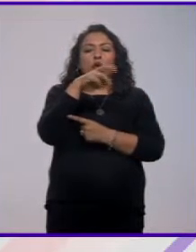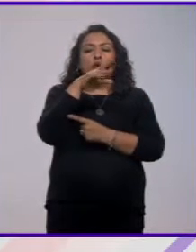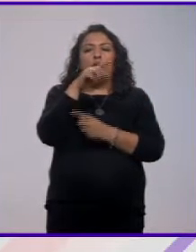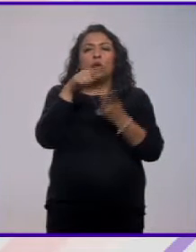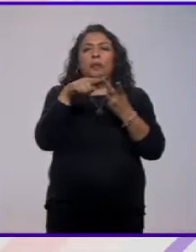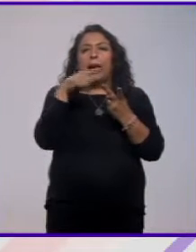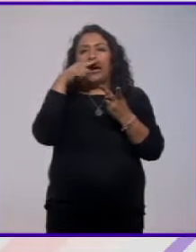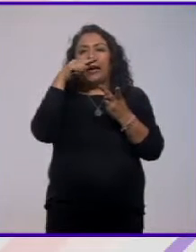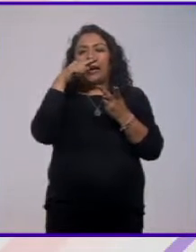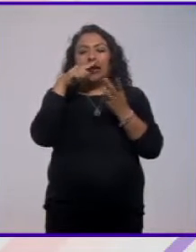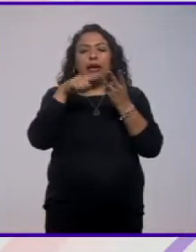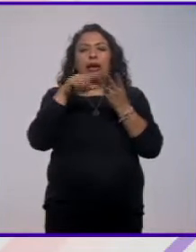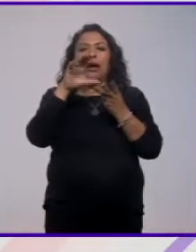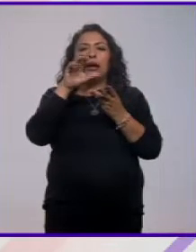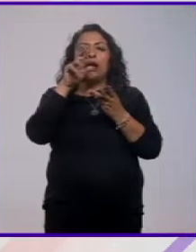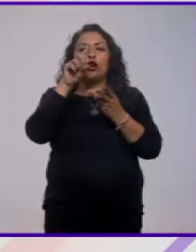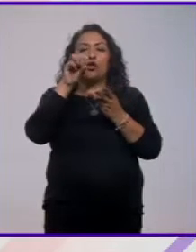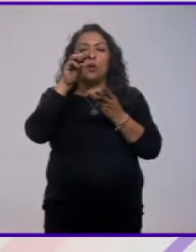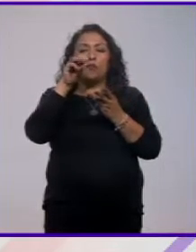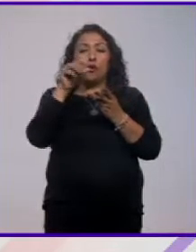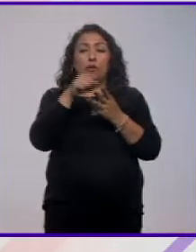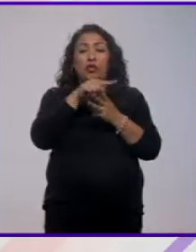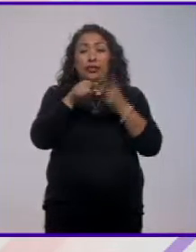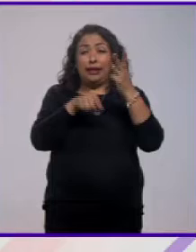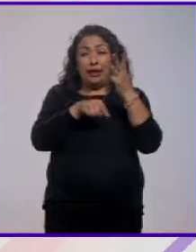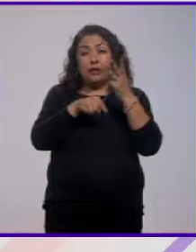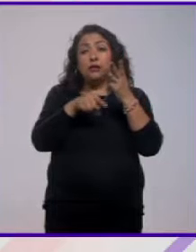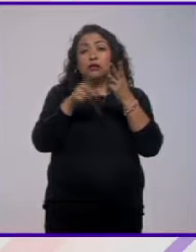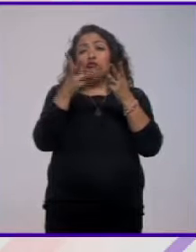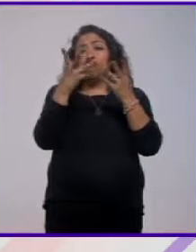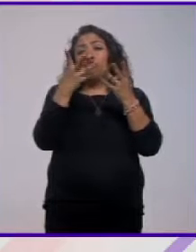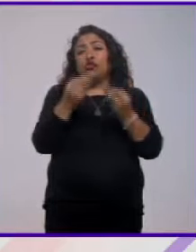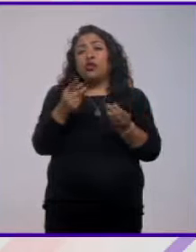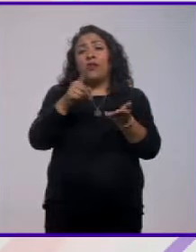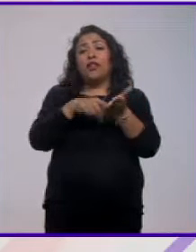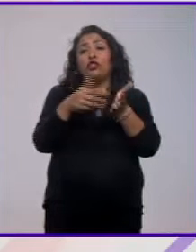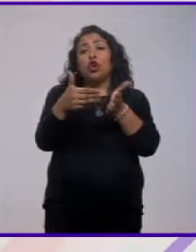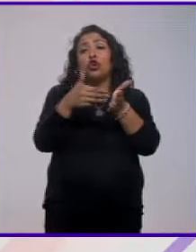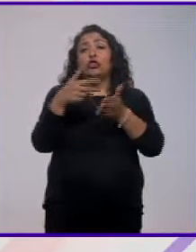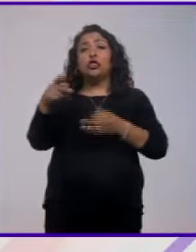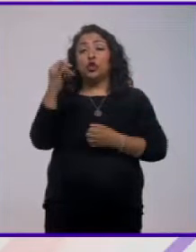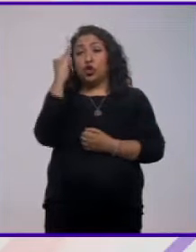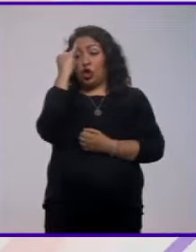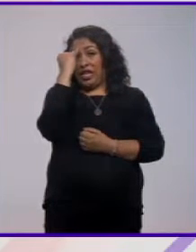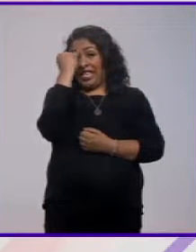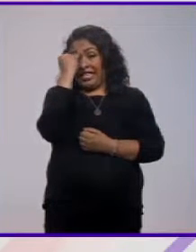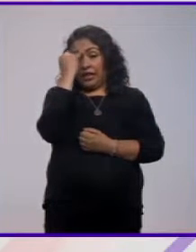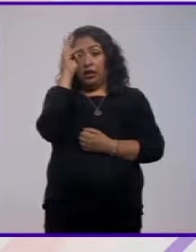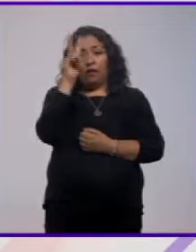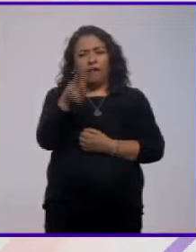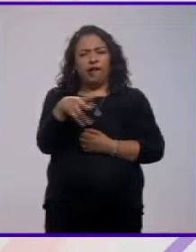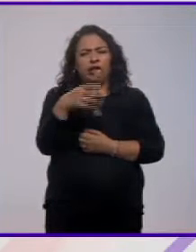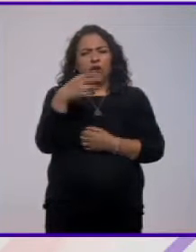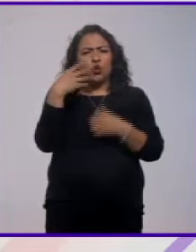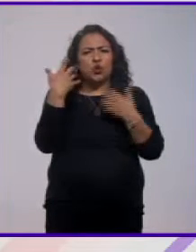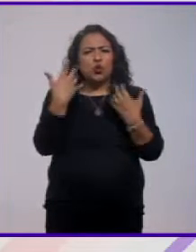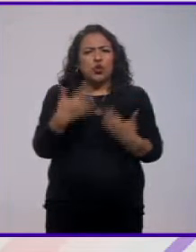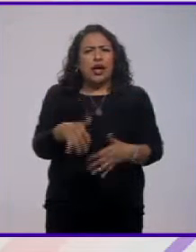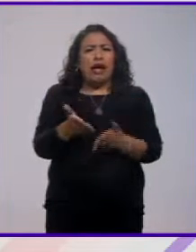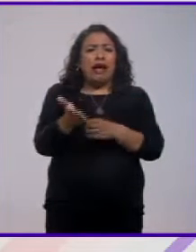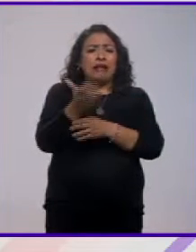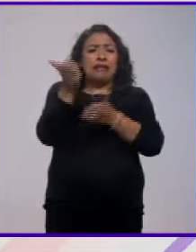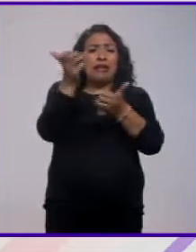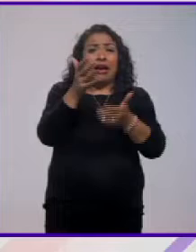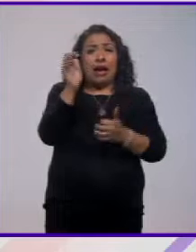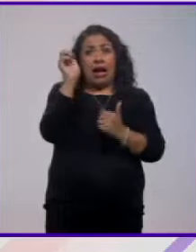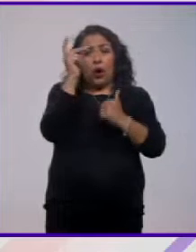canela, cardamomo. Estos son tan solo 3 ingredientes de los muchos que tiene la cocina de la India y que fueron una riqueza enorme cuando llegaron